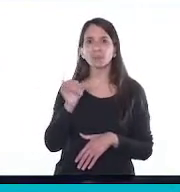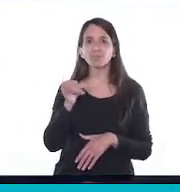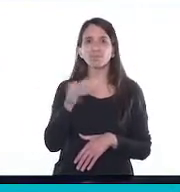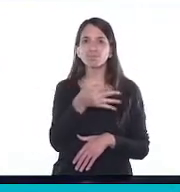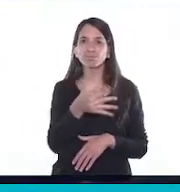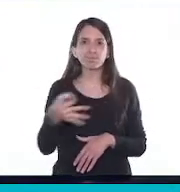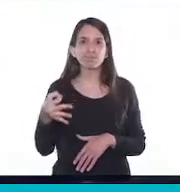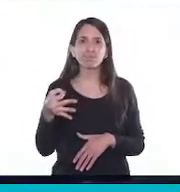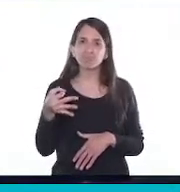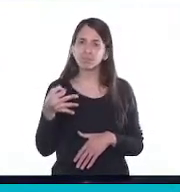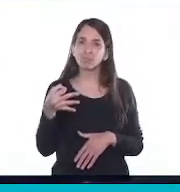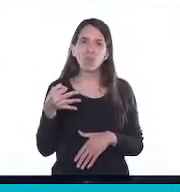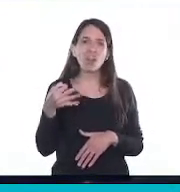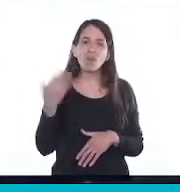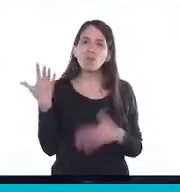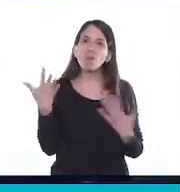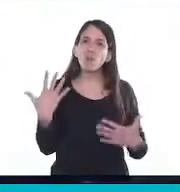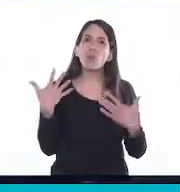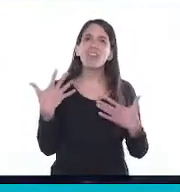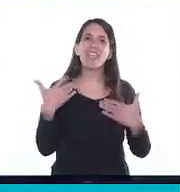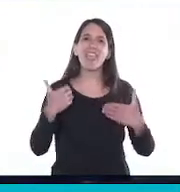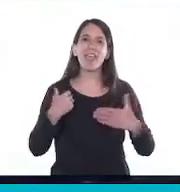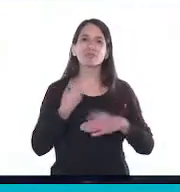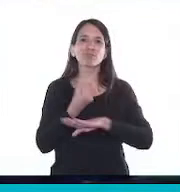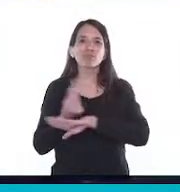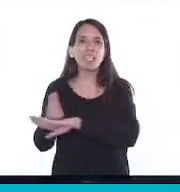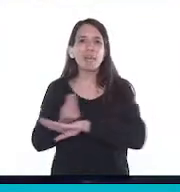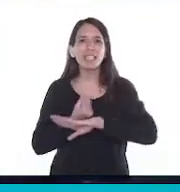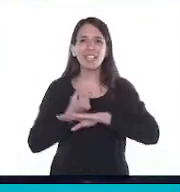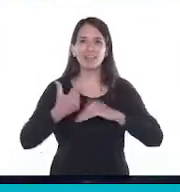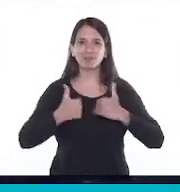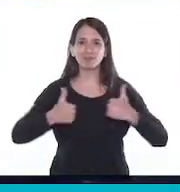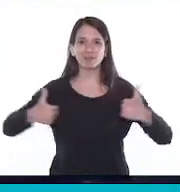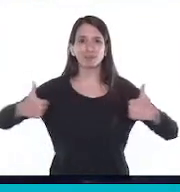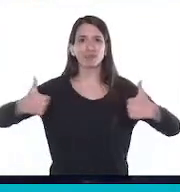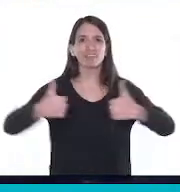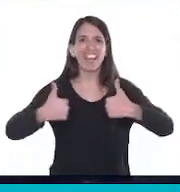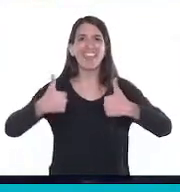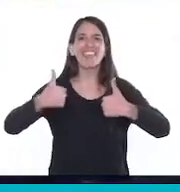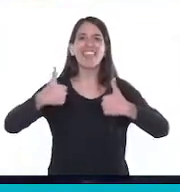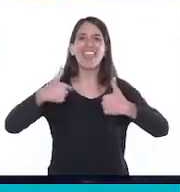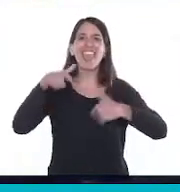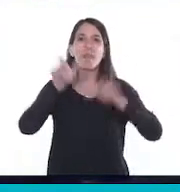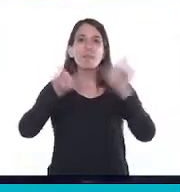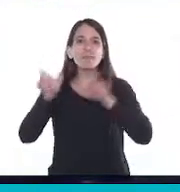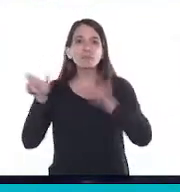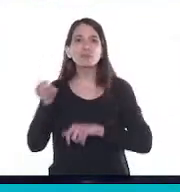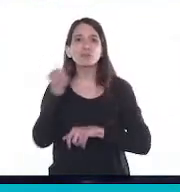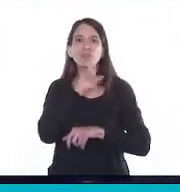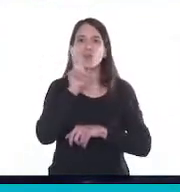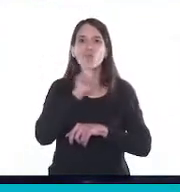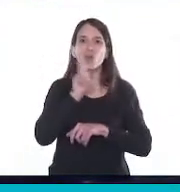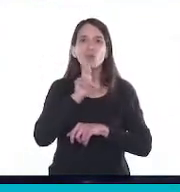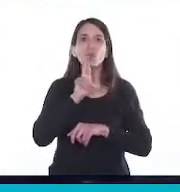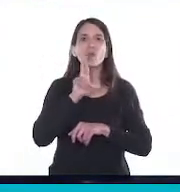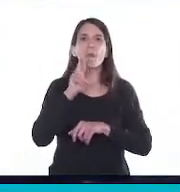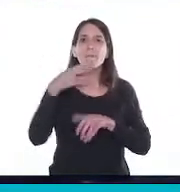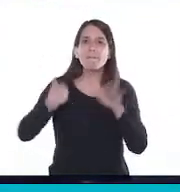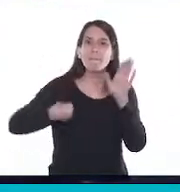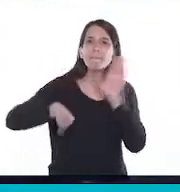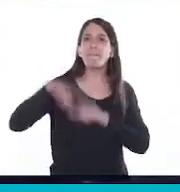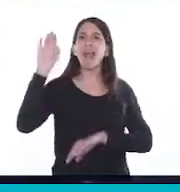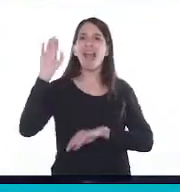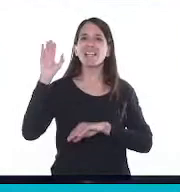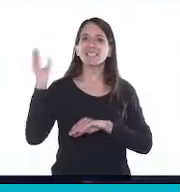una representación de el interior de la provincia y de la ruralidad seguramente